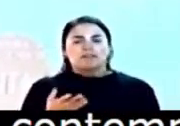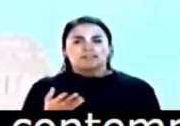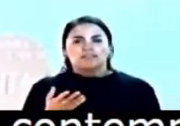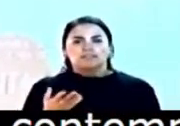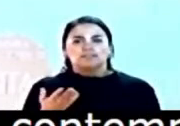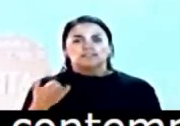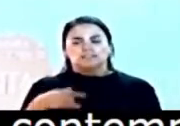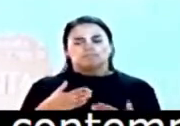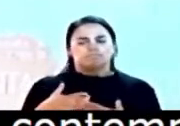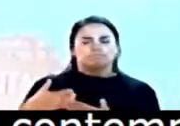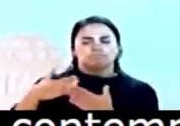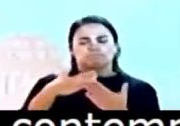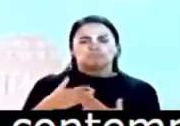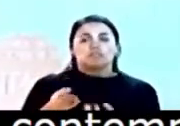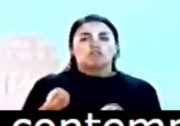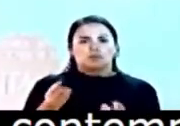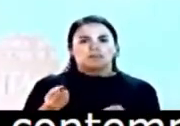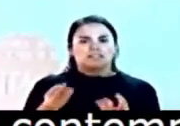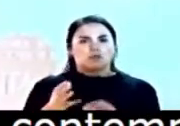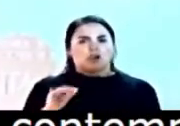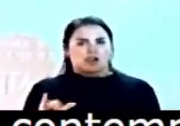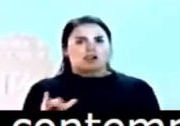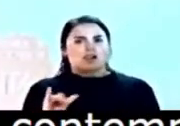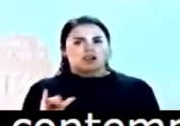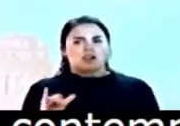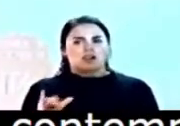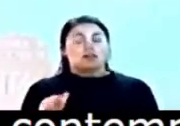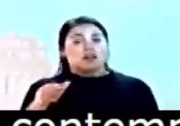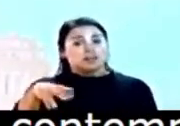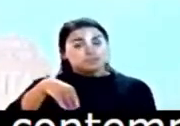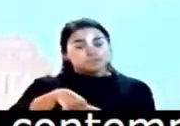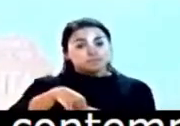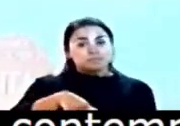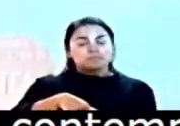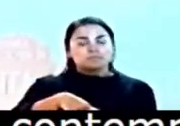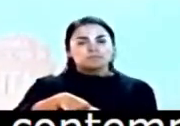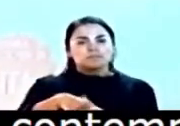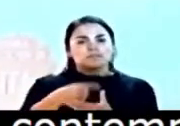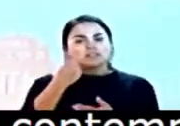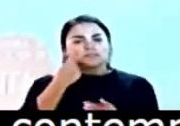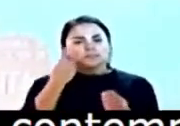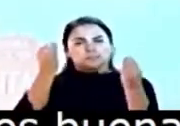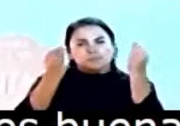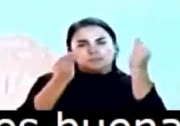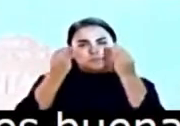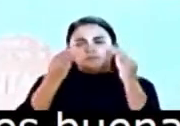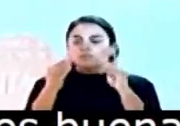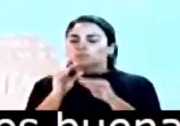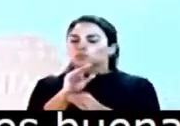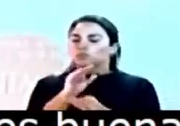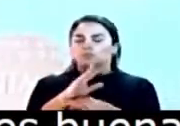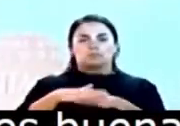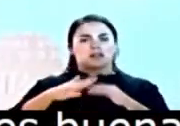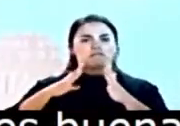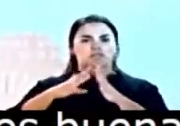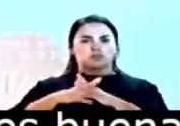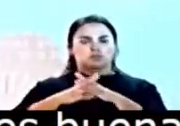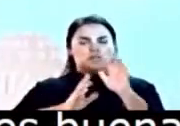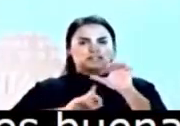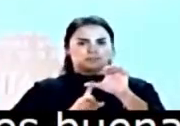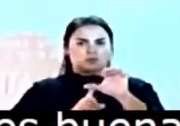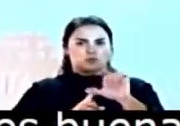haya un estudio informativo donde se prevea inversiones en infraestructuras en